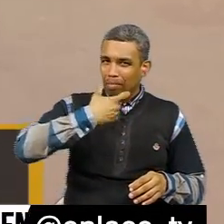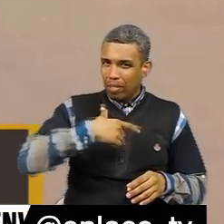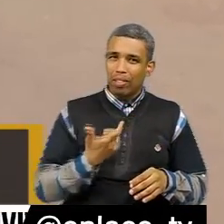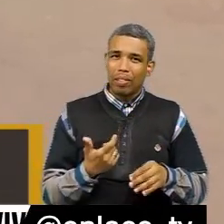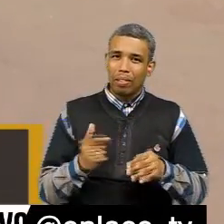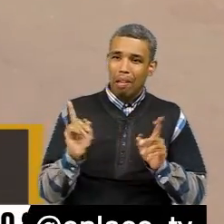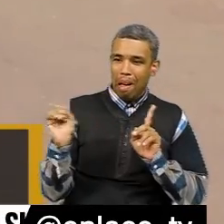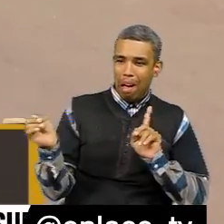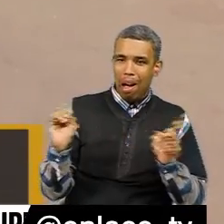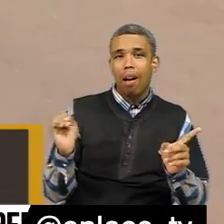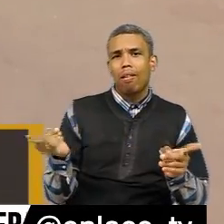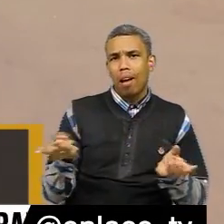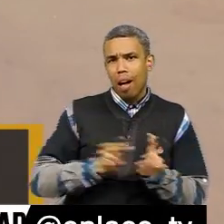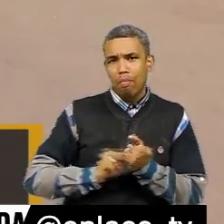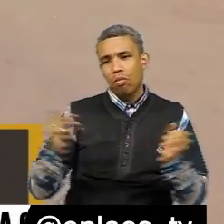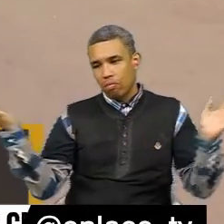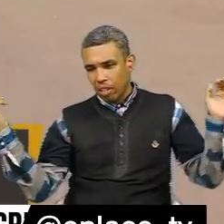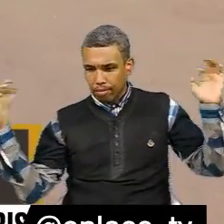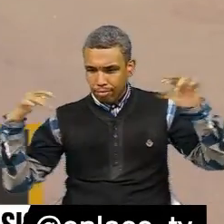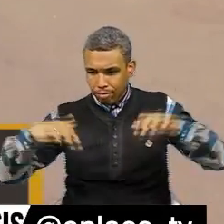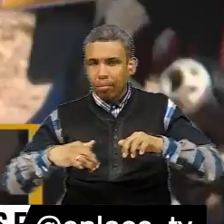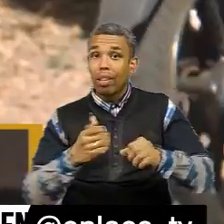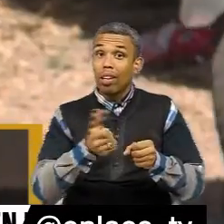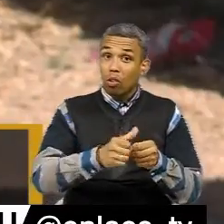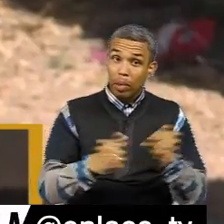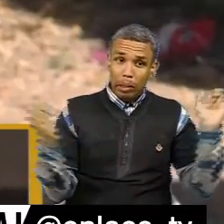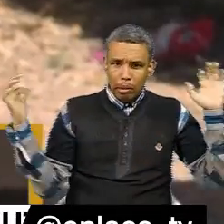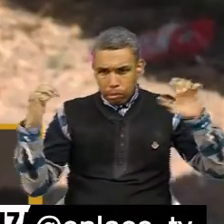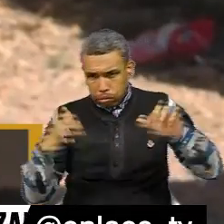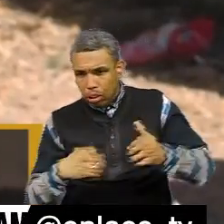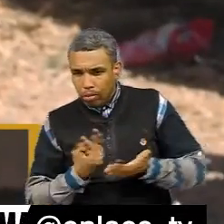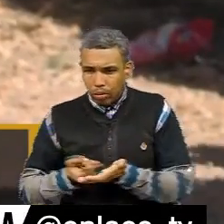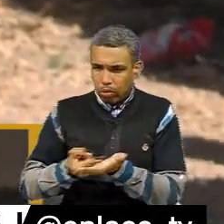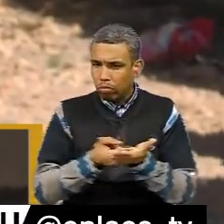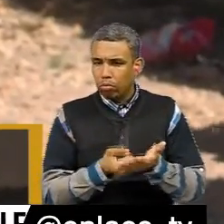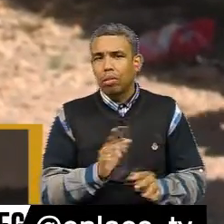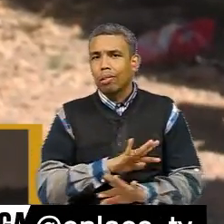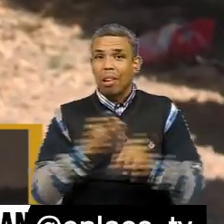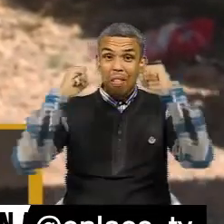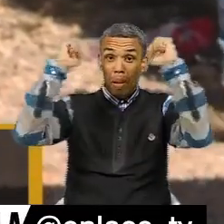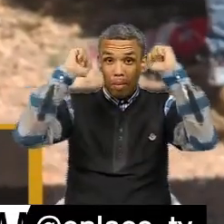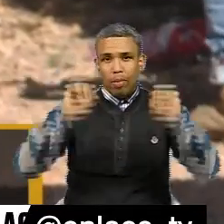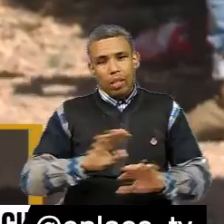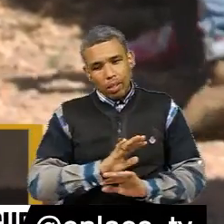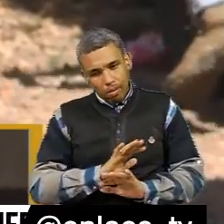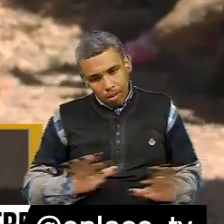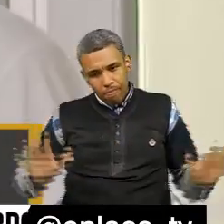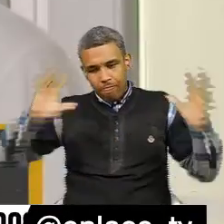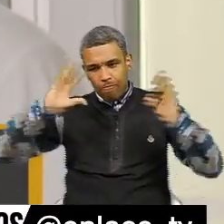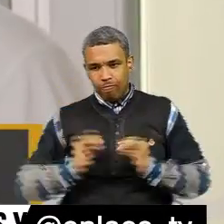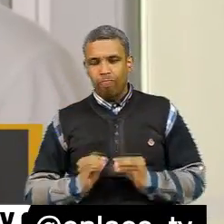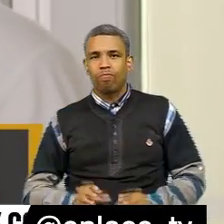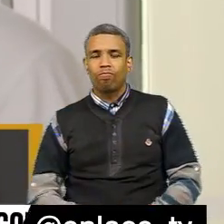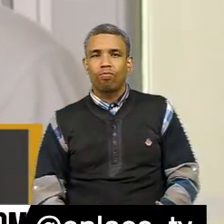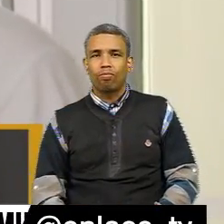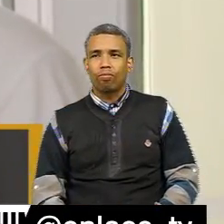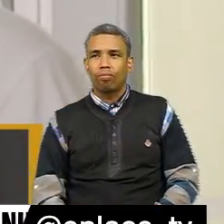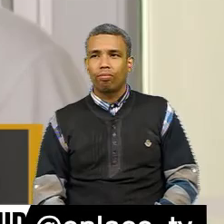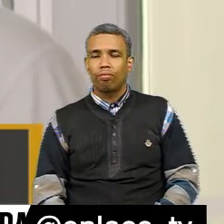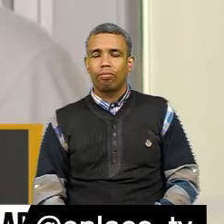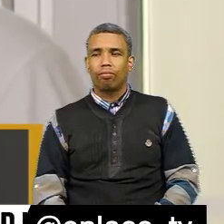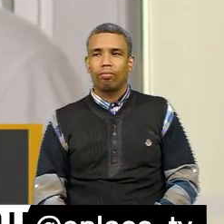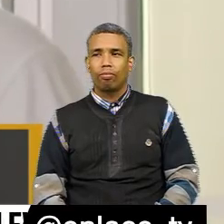igual que Ecopetrol, han logrado concretar acuerdos y así terminar con los bloqueos a plantas y pozos petroleros de la compañía de petróleos. Tuvimos un gran